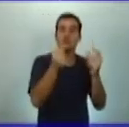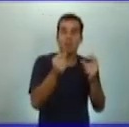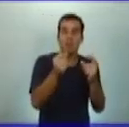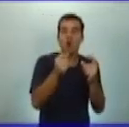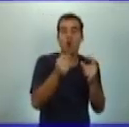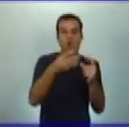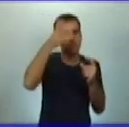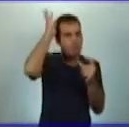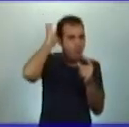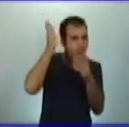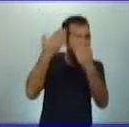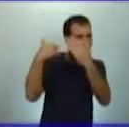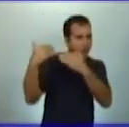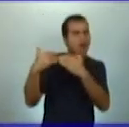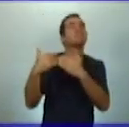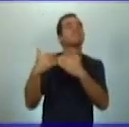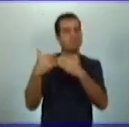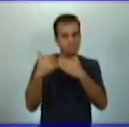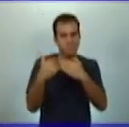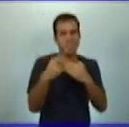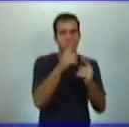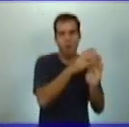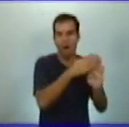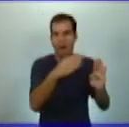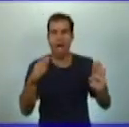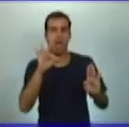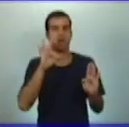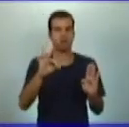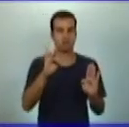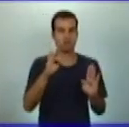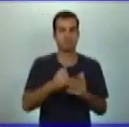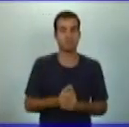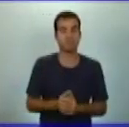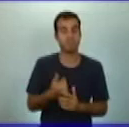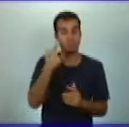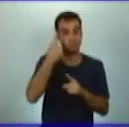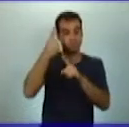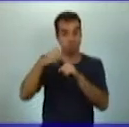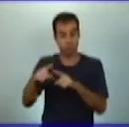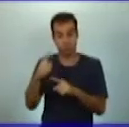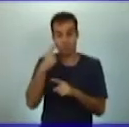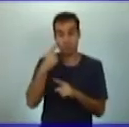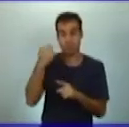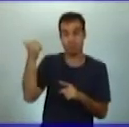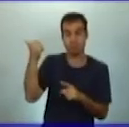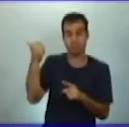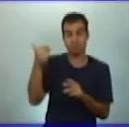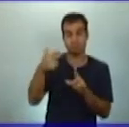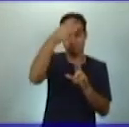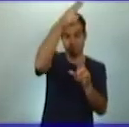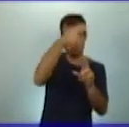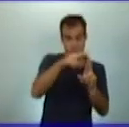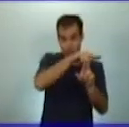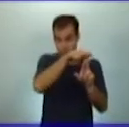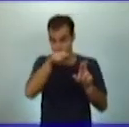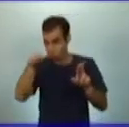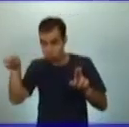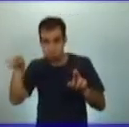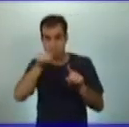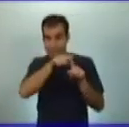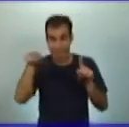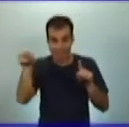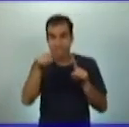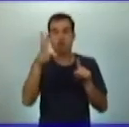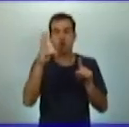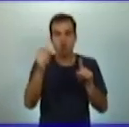1 al 8. Y los periodos, que son estos que tenemos por acá de forma horizontal, que van del 1 al 7.